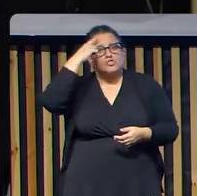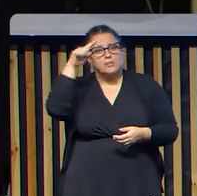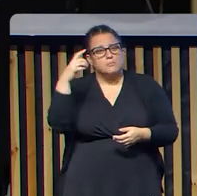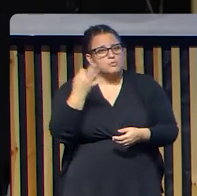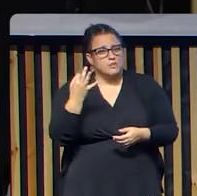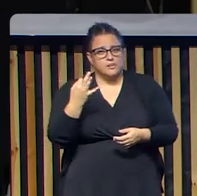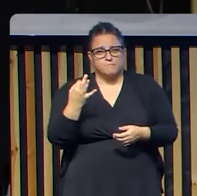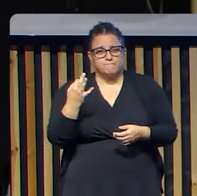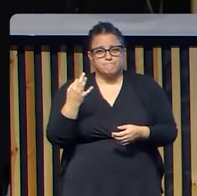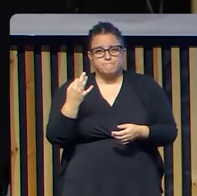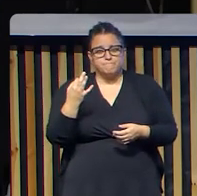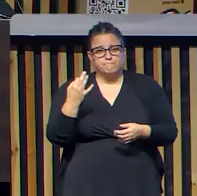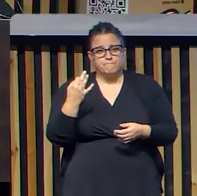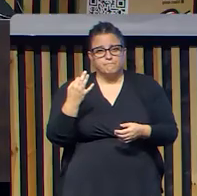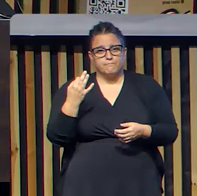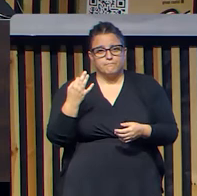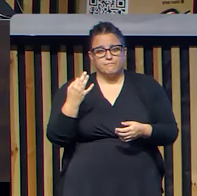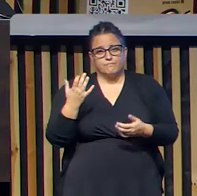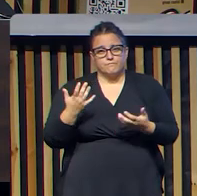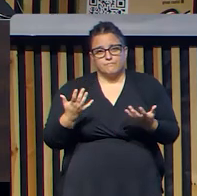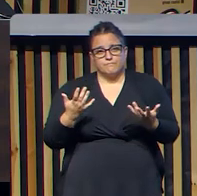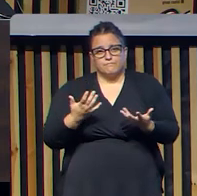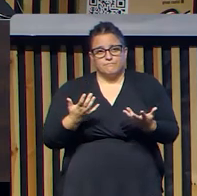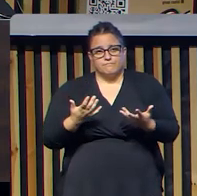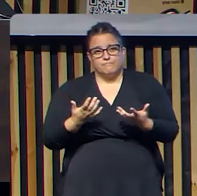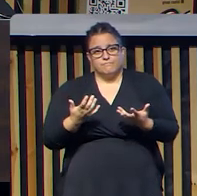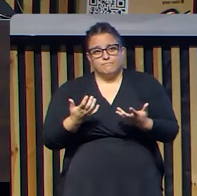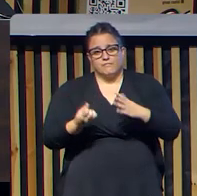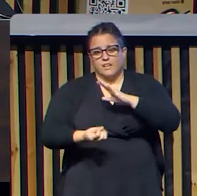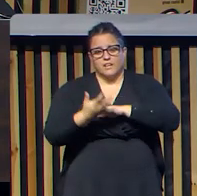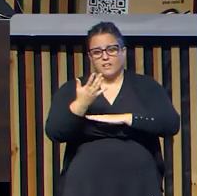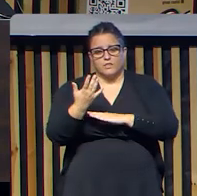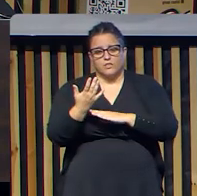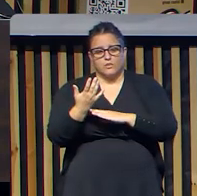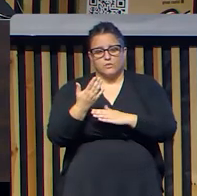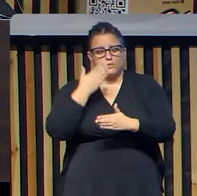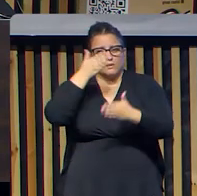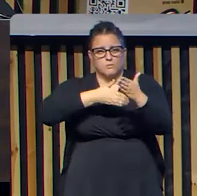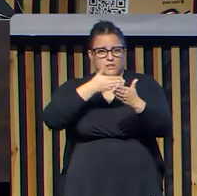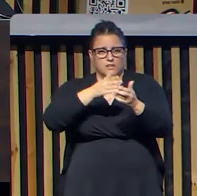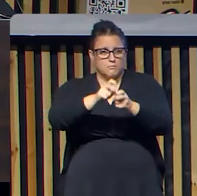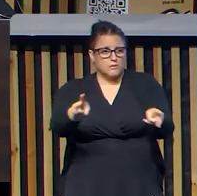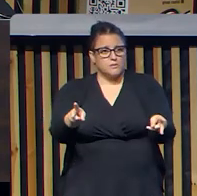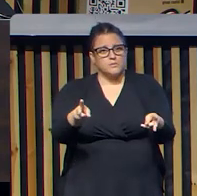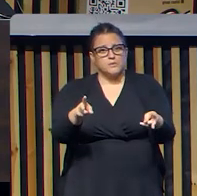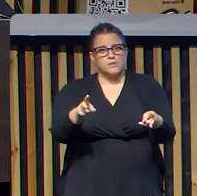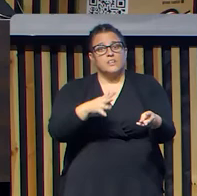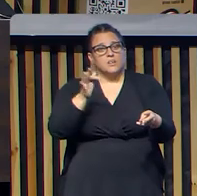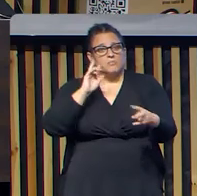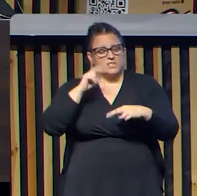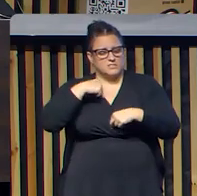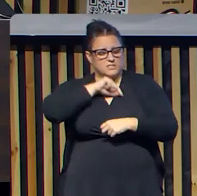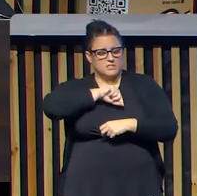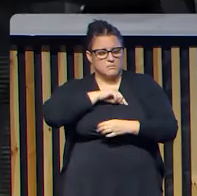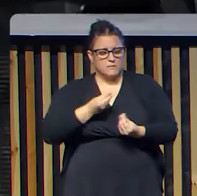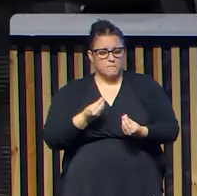que no que está construyendo vaya una una barrera Superior y un sentimiento y esa mañana